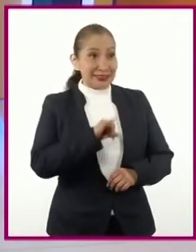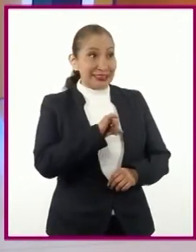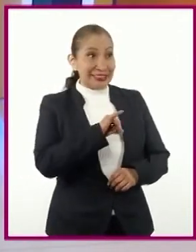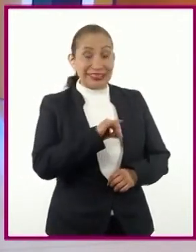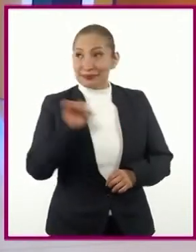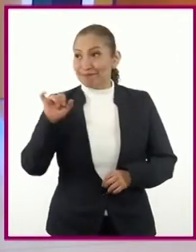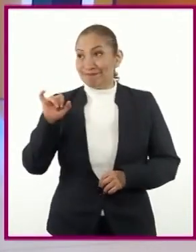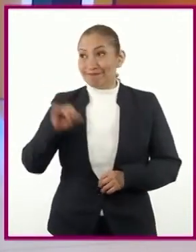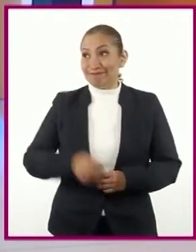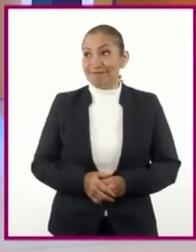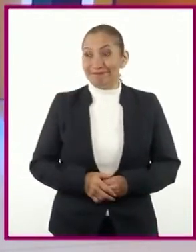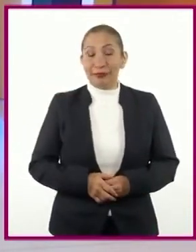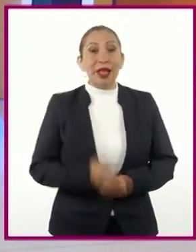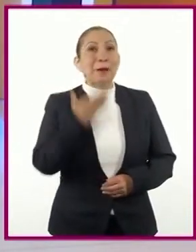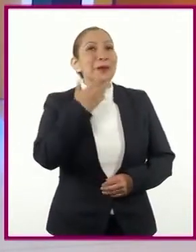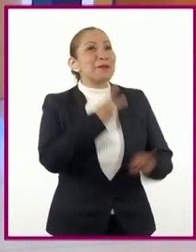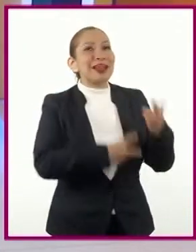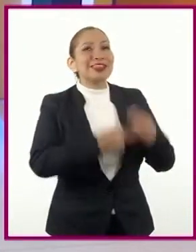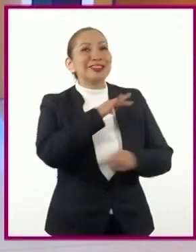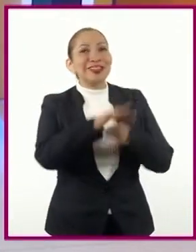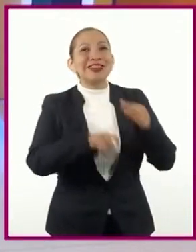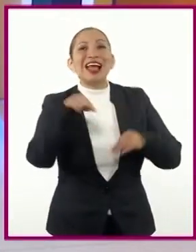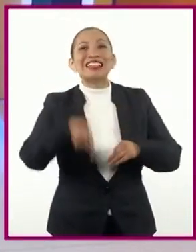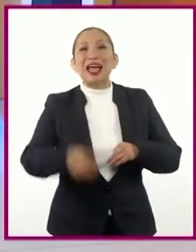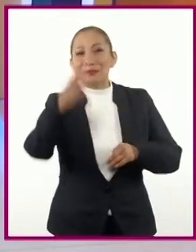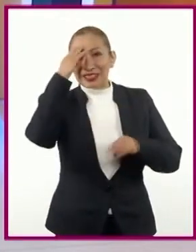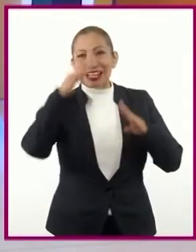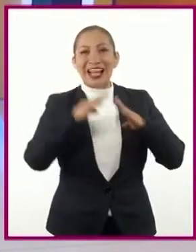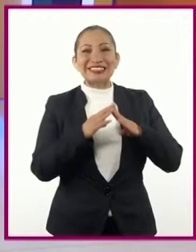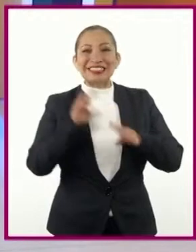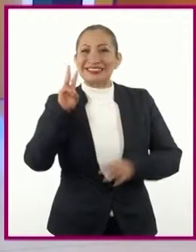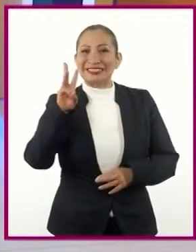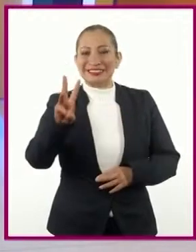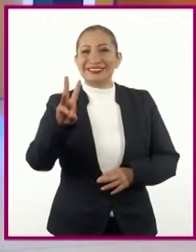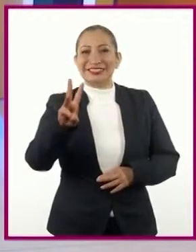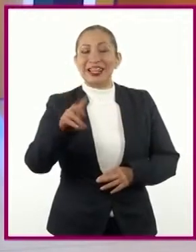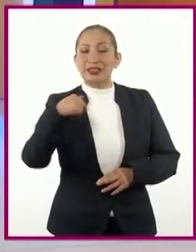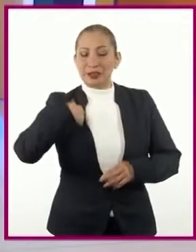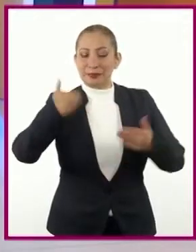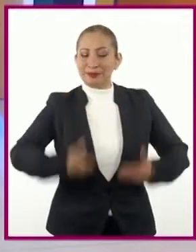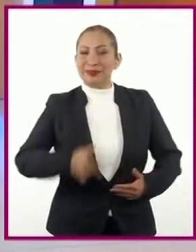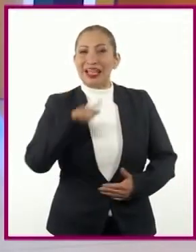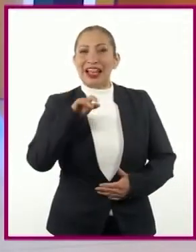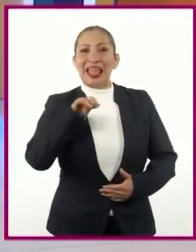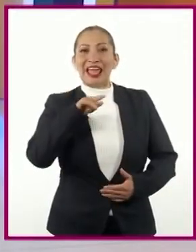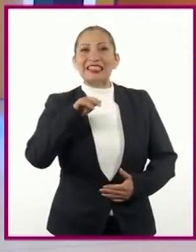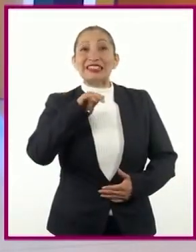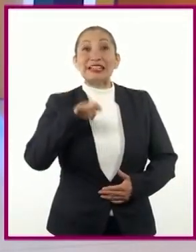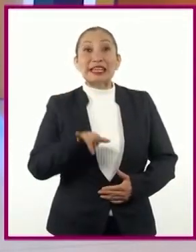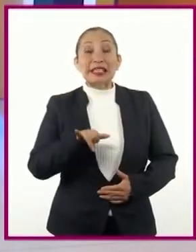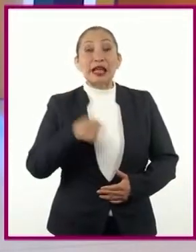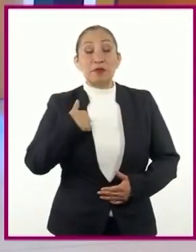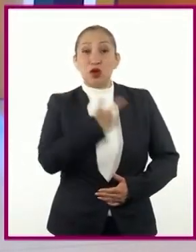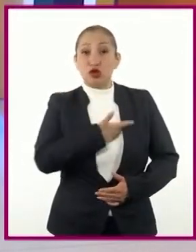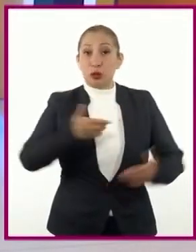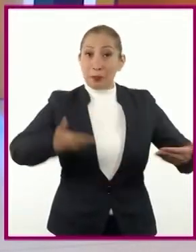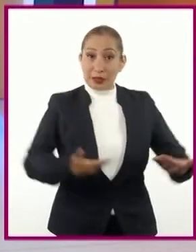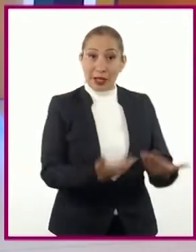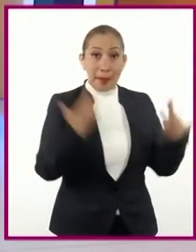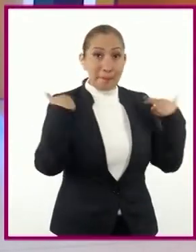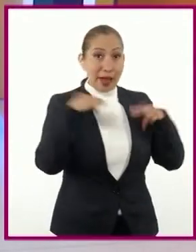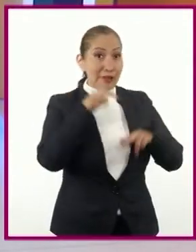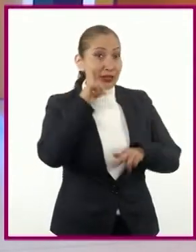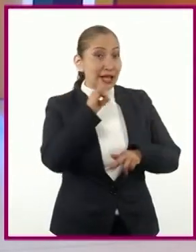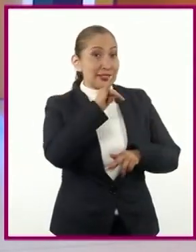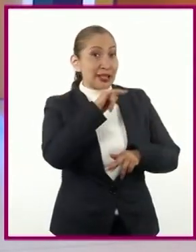Sí. Bienvenidas y bienvenidos a Aprende en Casa 3. Yo soy Leslie Mendívil y tengo el gusto de presentarles a la